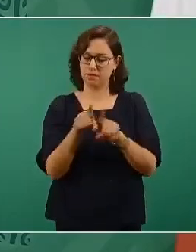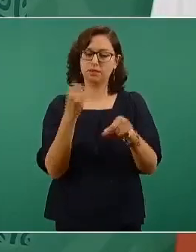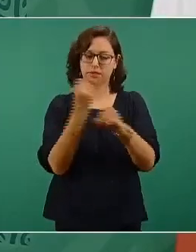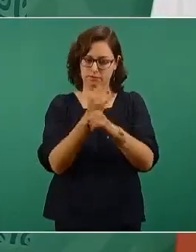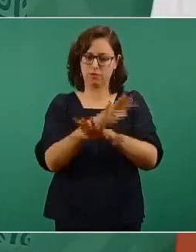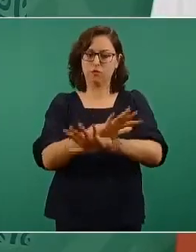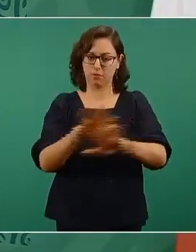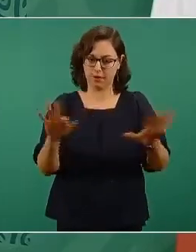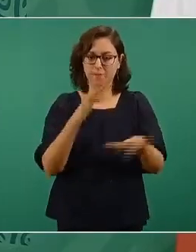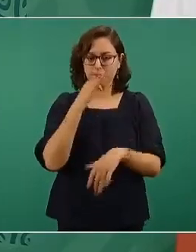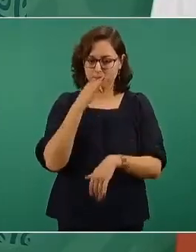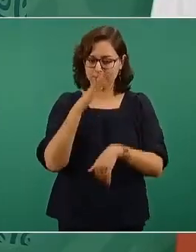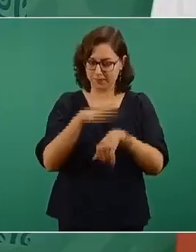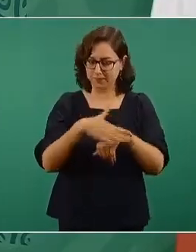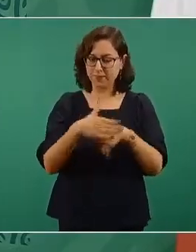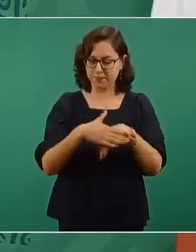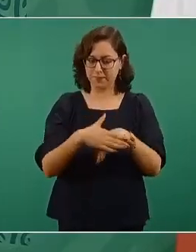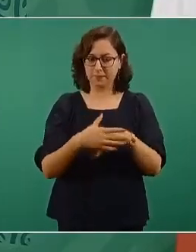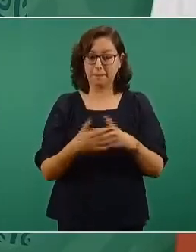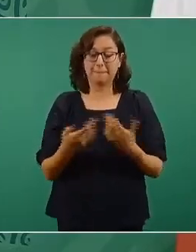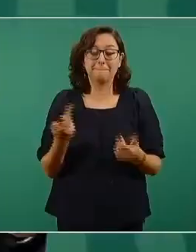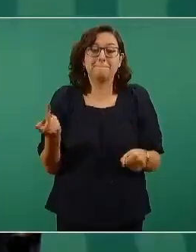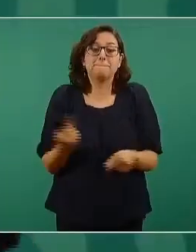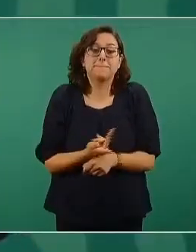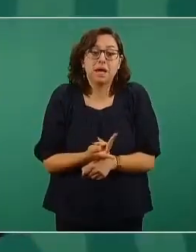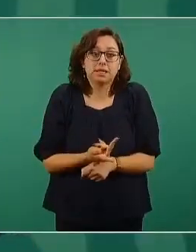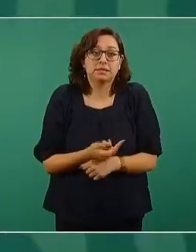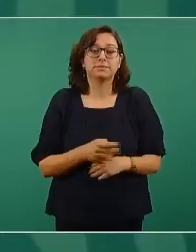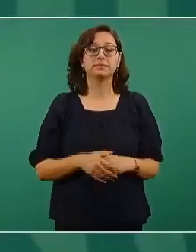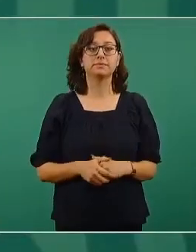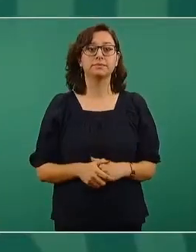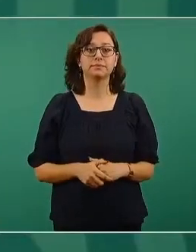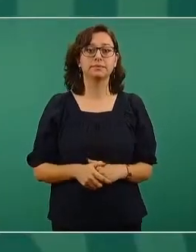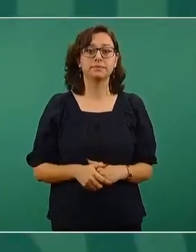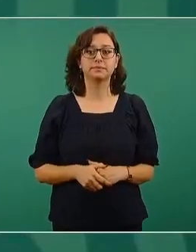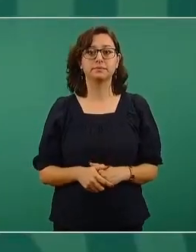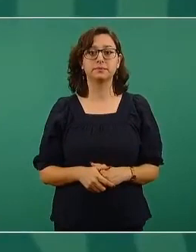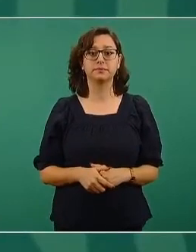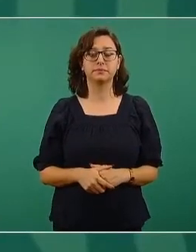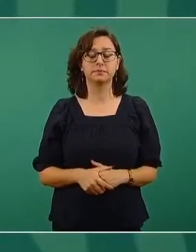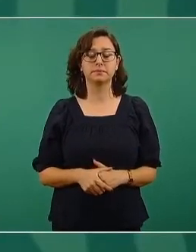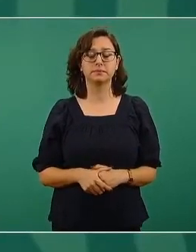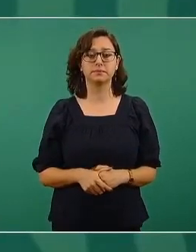Pero ¿qué sucede? De que